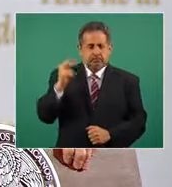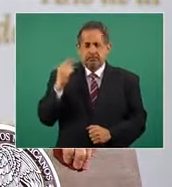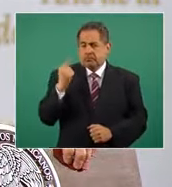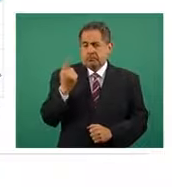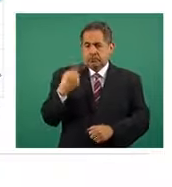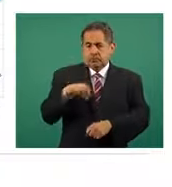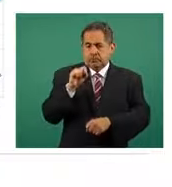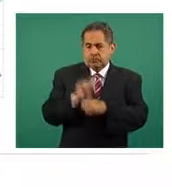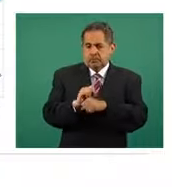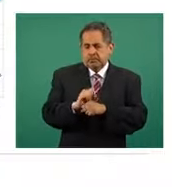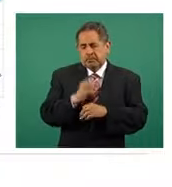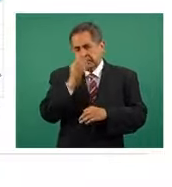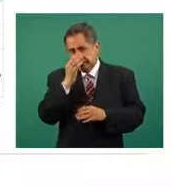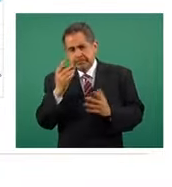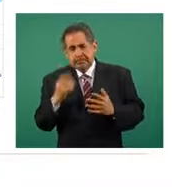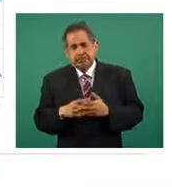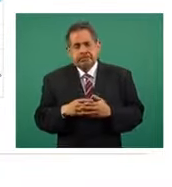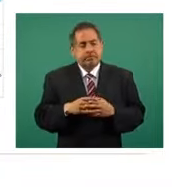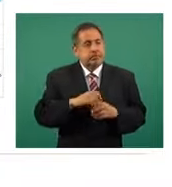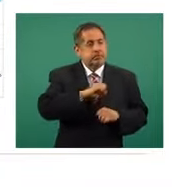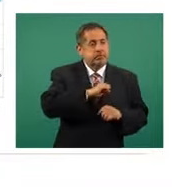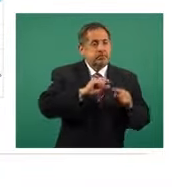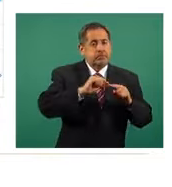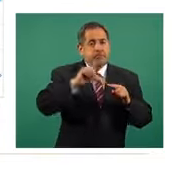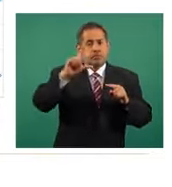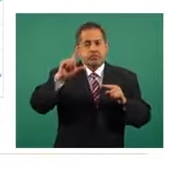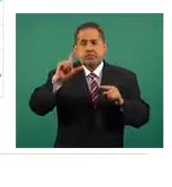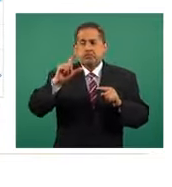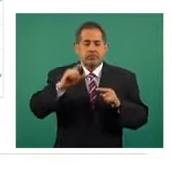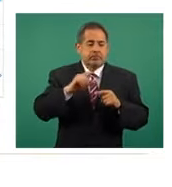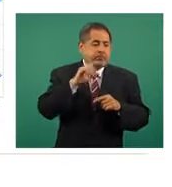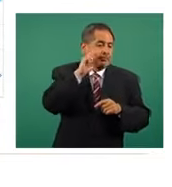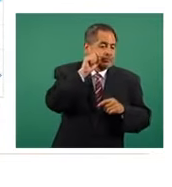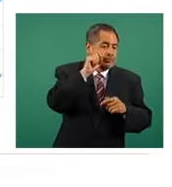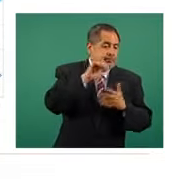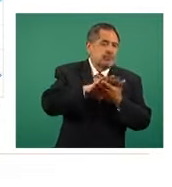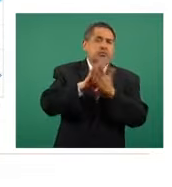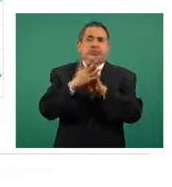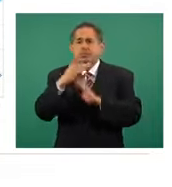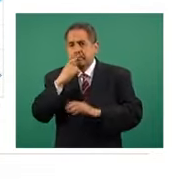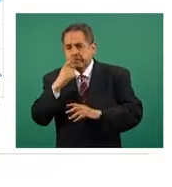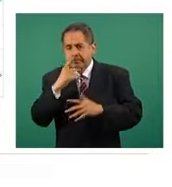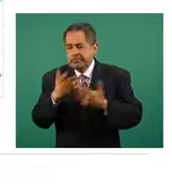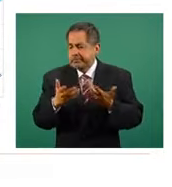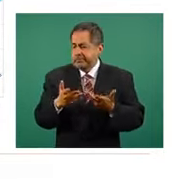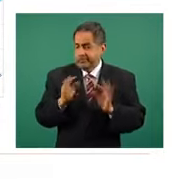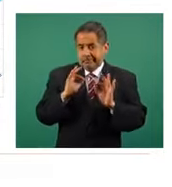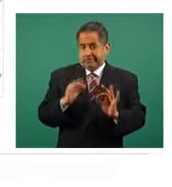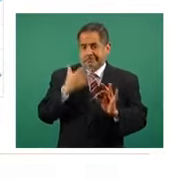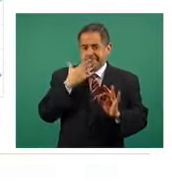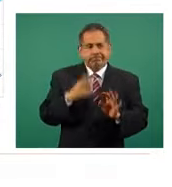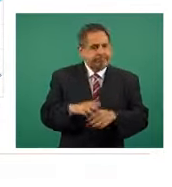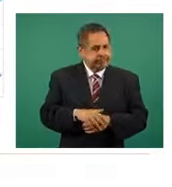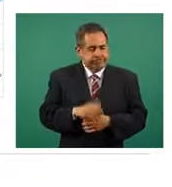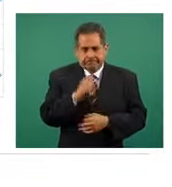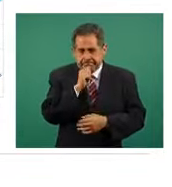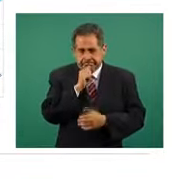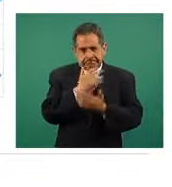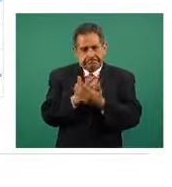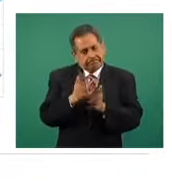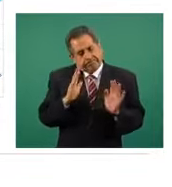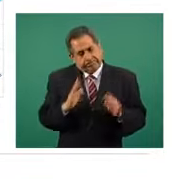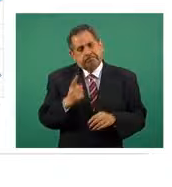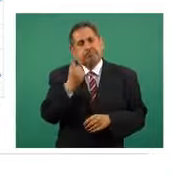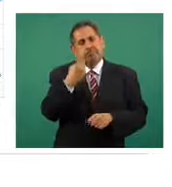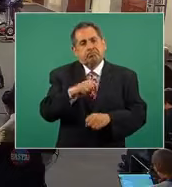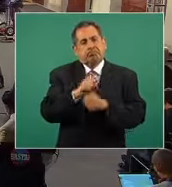baja, historia de semáforo que cambió de naranja a rojo, no tenemos todavía confianza en que sea una tendencia sostenida, aunque es alentador que